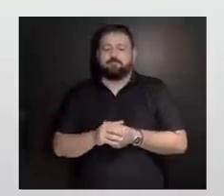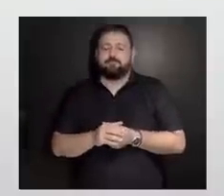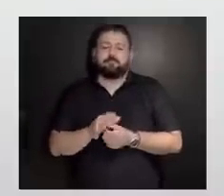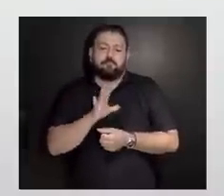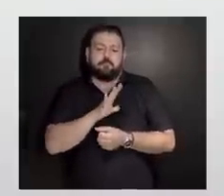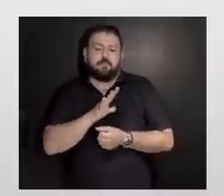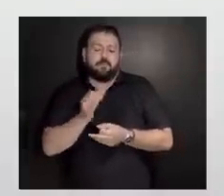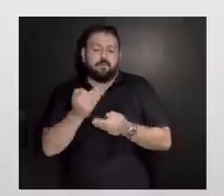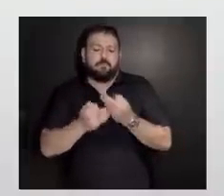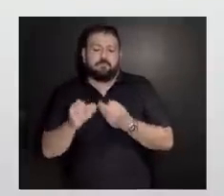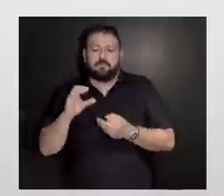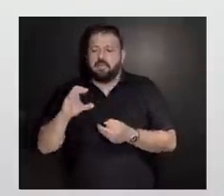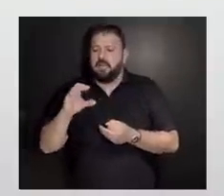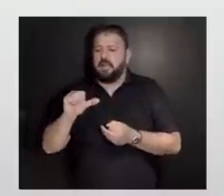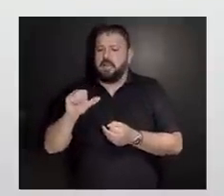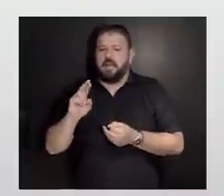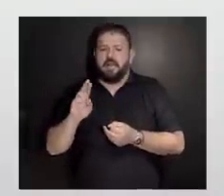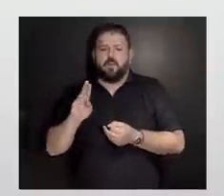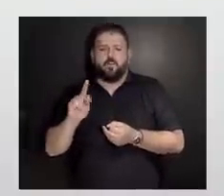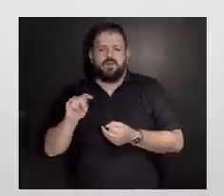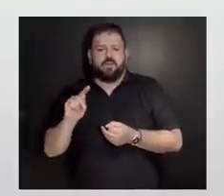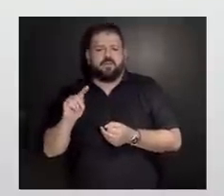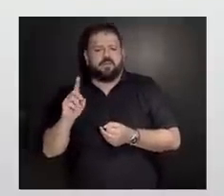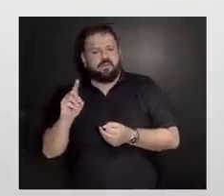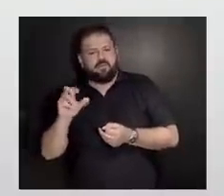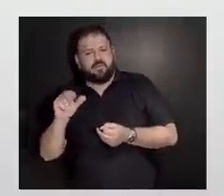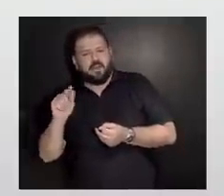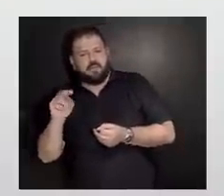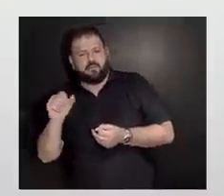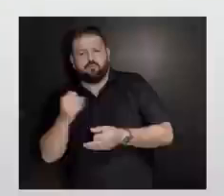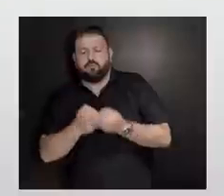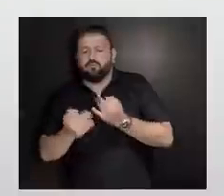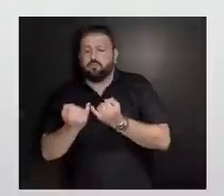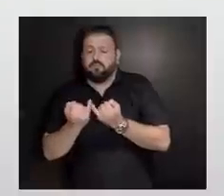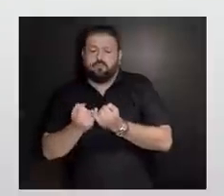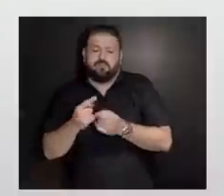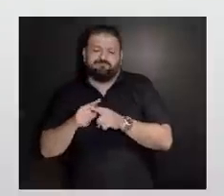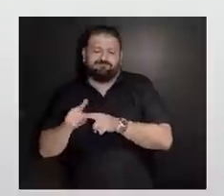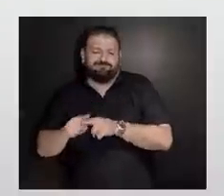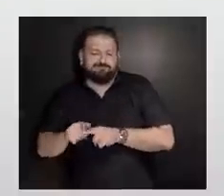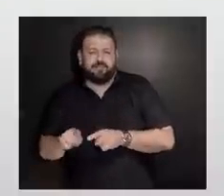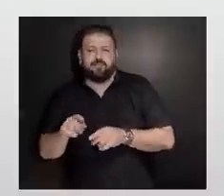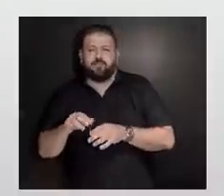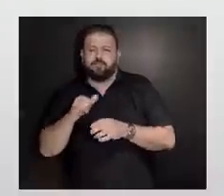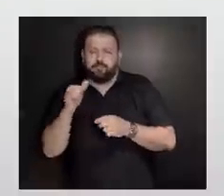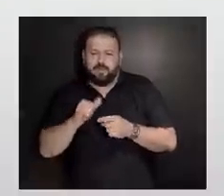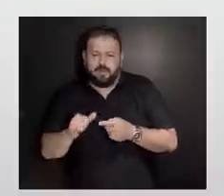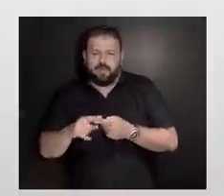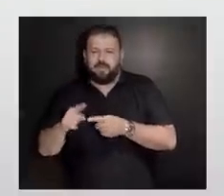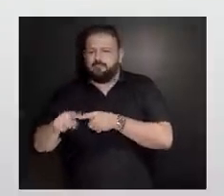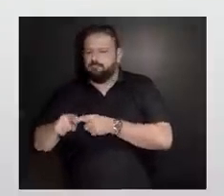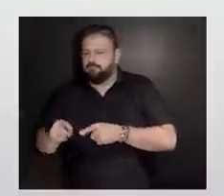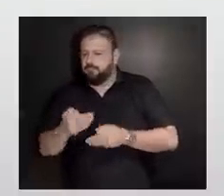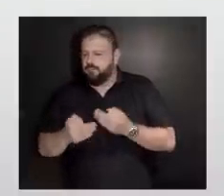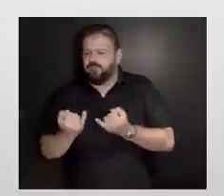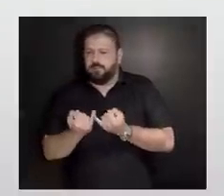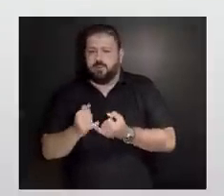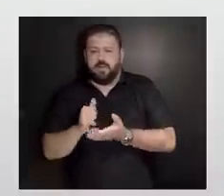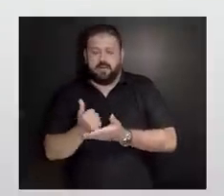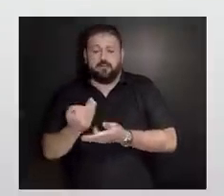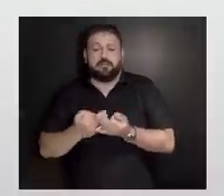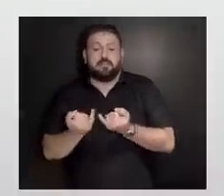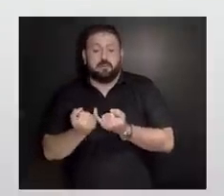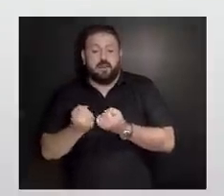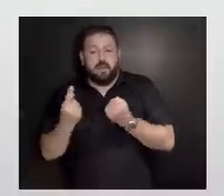esta molécula va a estar unida a grandes cadenas de este mismo componente, por ejemplo, en almidones que se encuentran en